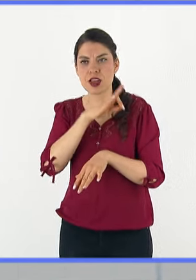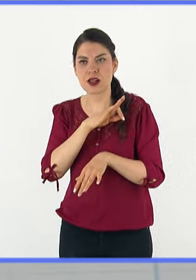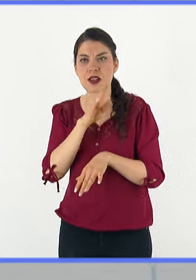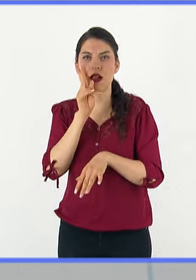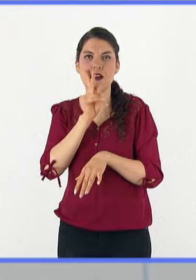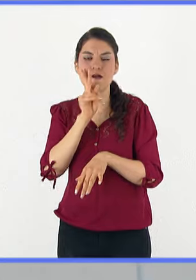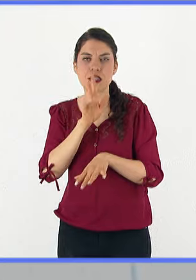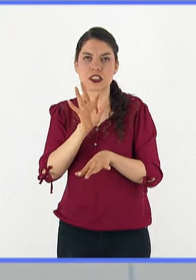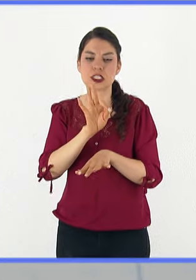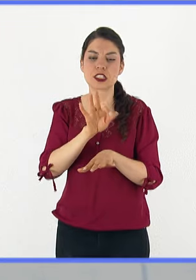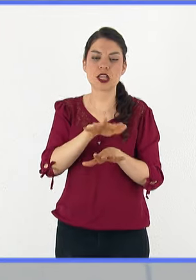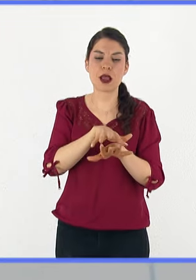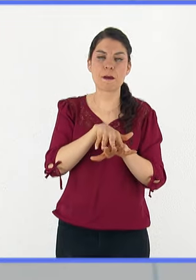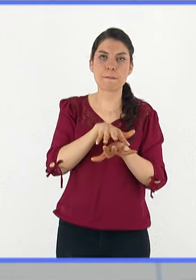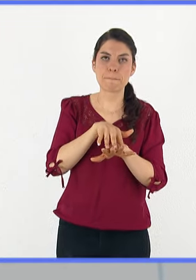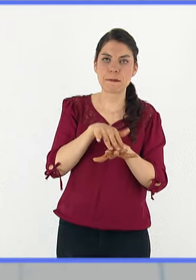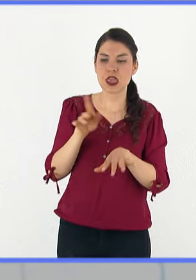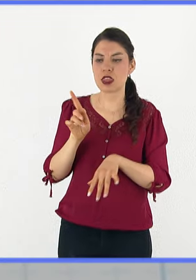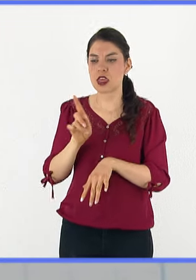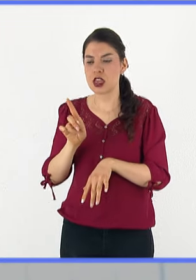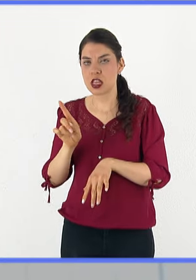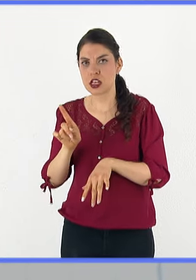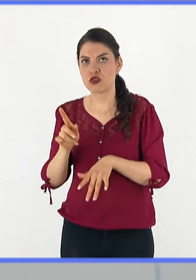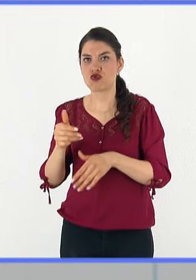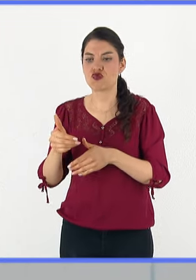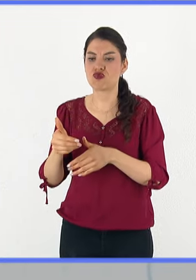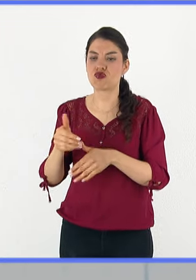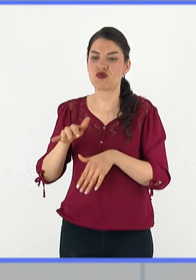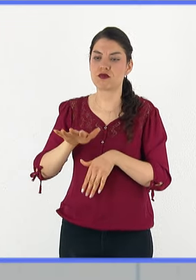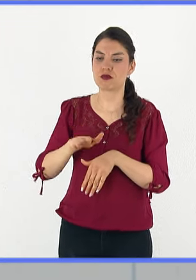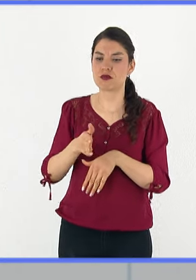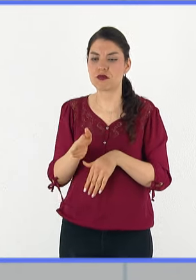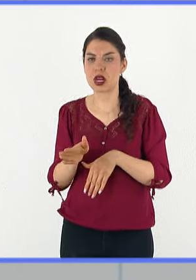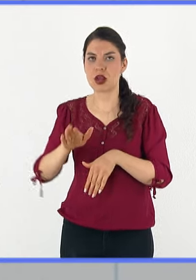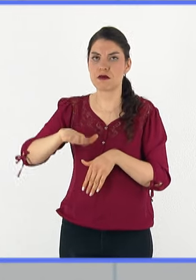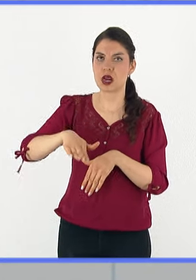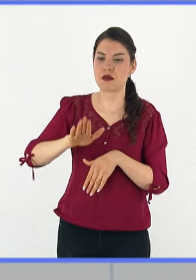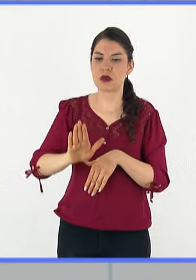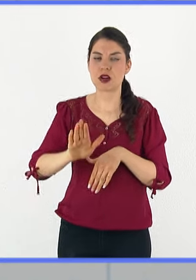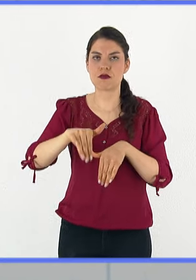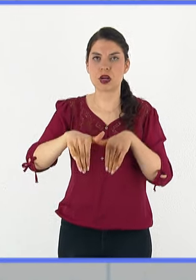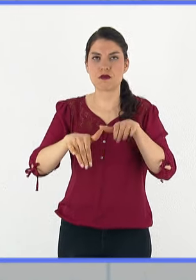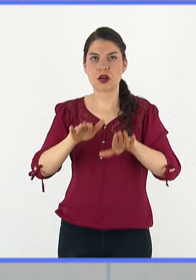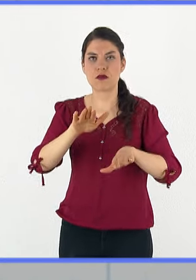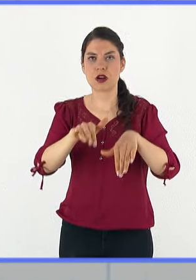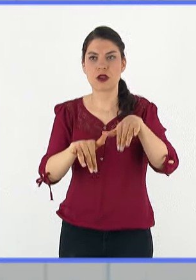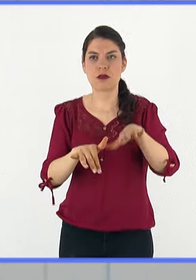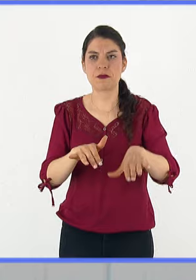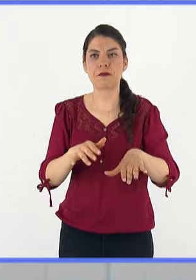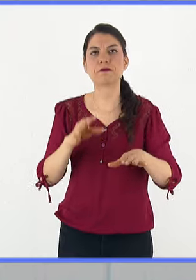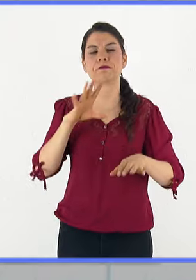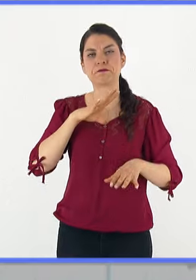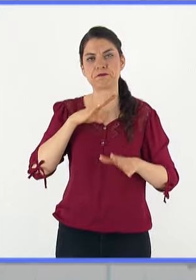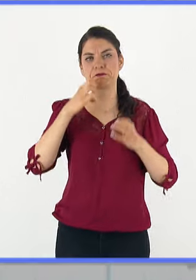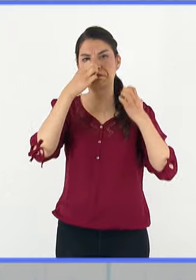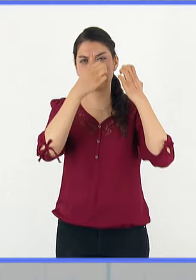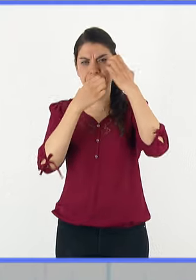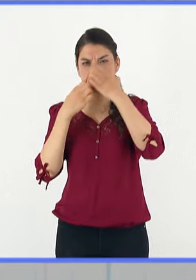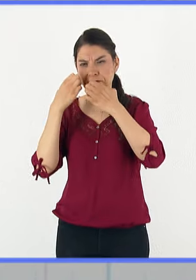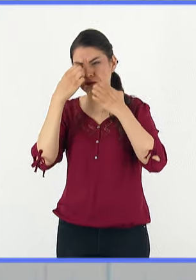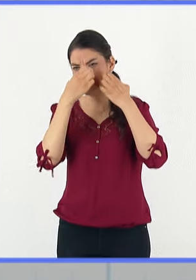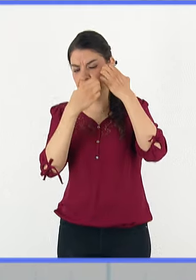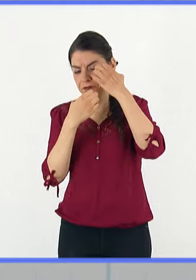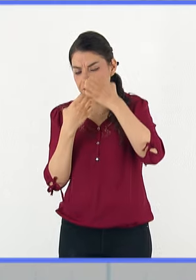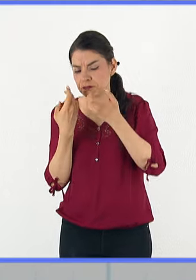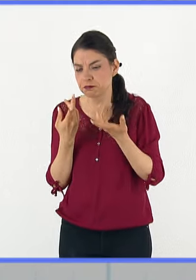mi pie derecho caminaba hacia un lado hacia el otro le realizaron una baropodometría obsar